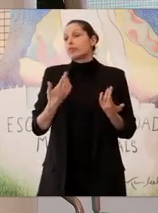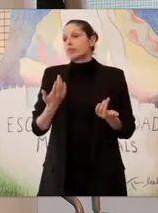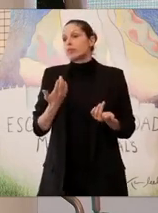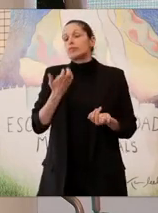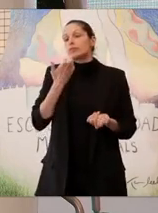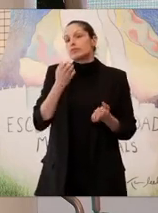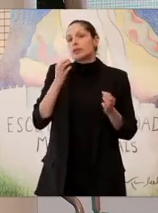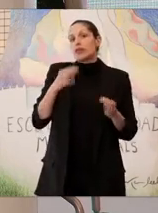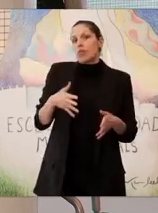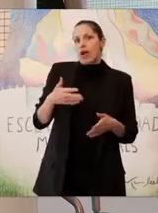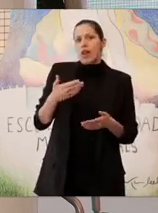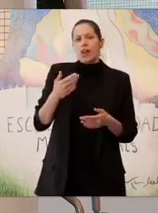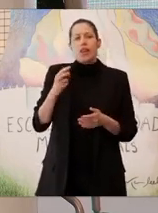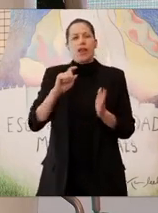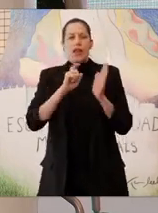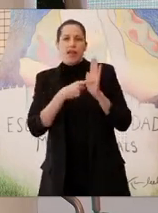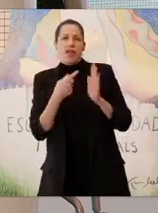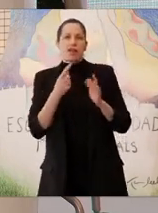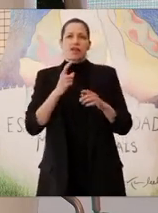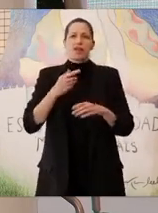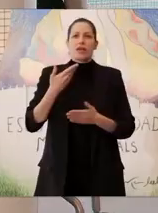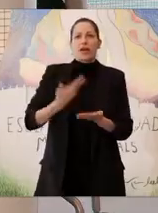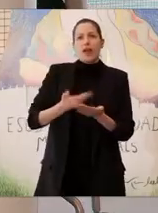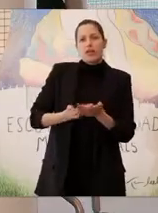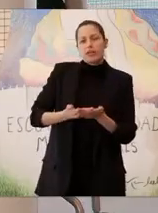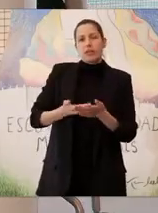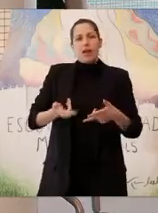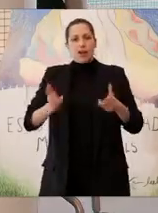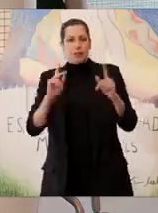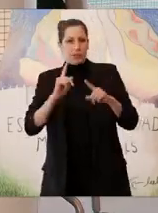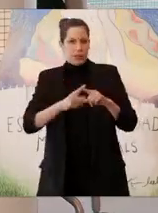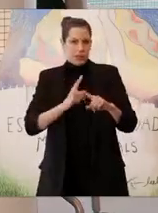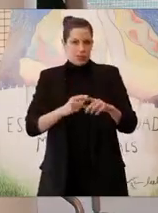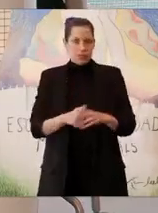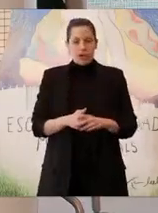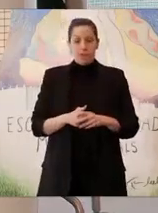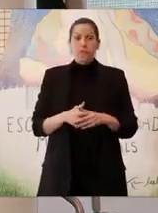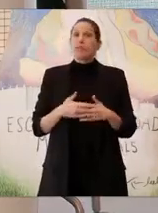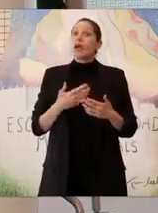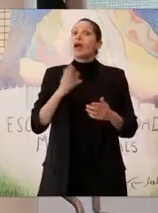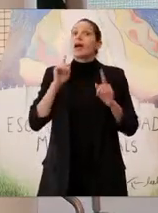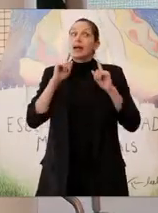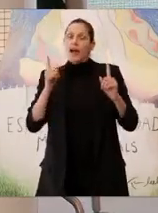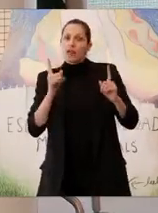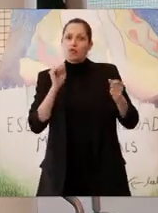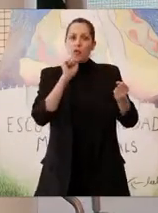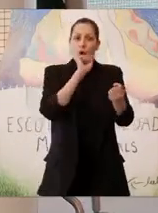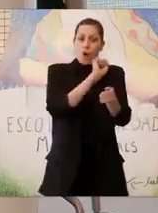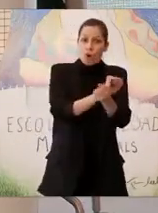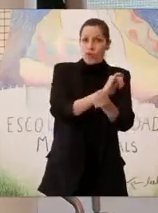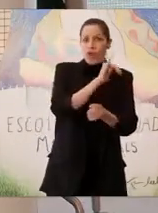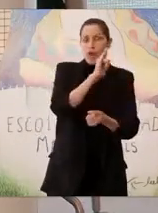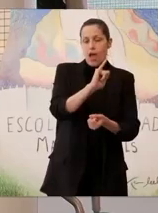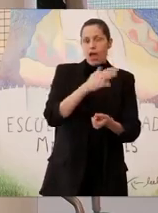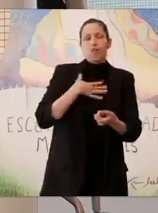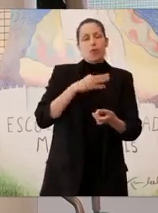va a poner también esta cuestión sobre la mesa, ¿no? Y lo que dice Teresa, cuando hay condena podemos saber la efectividad, pero y todos esos